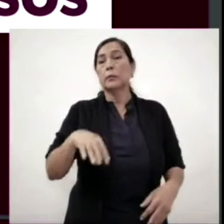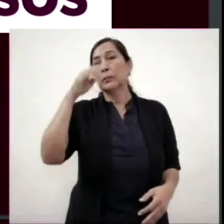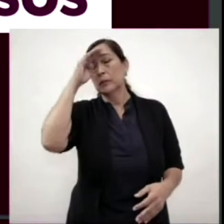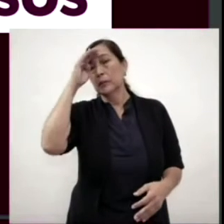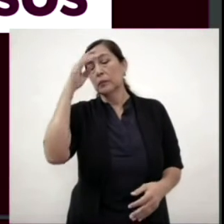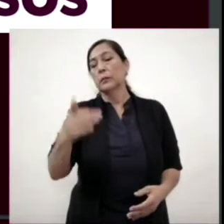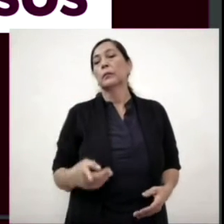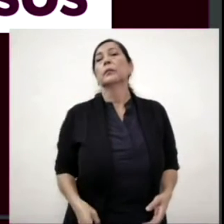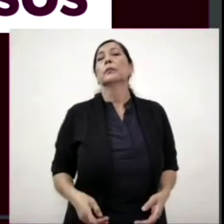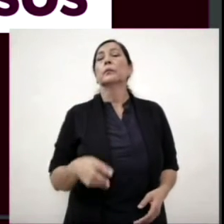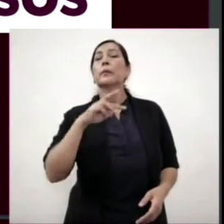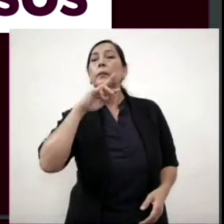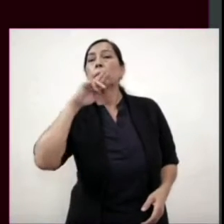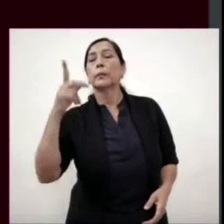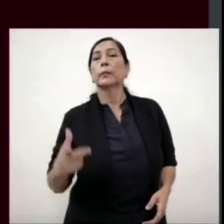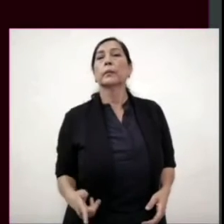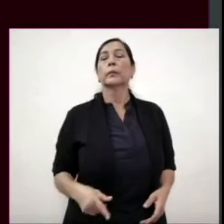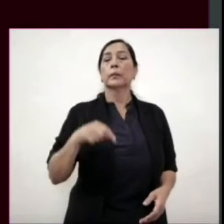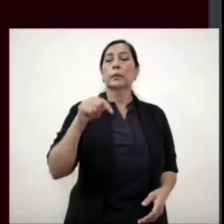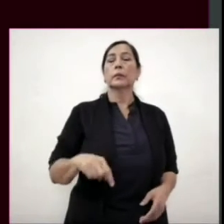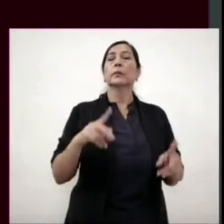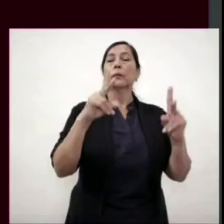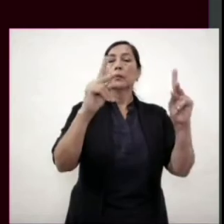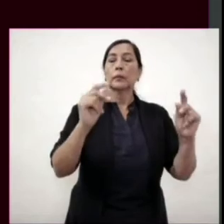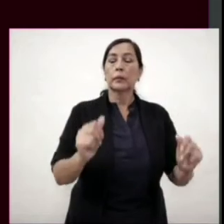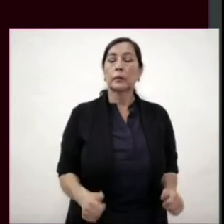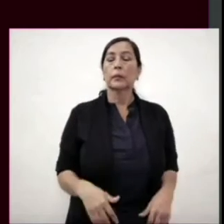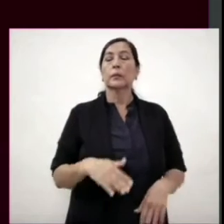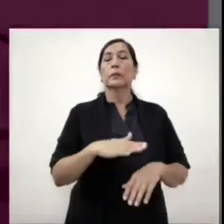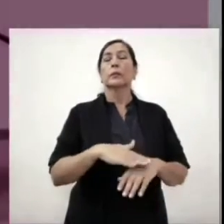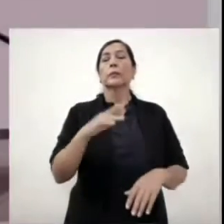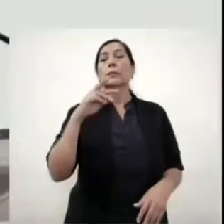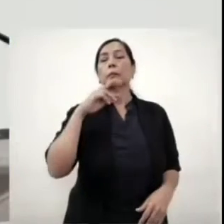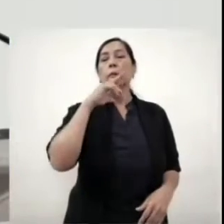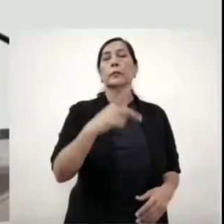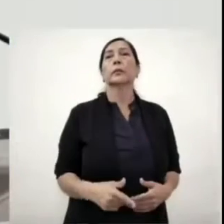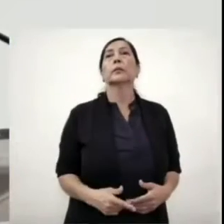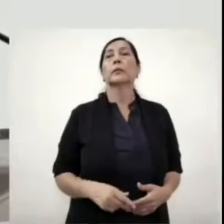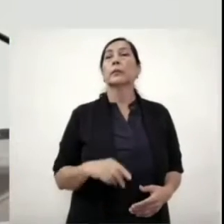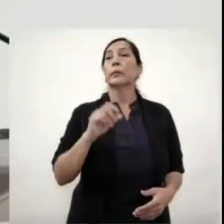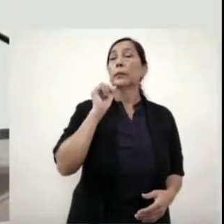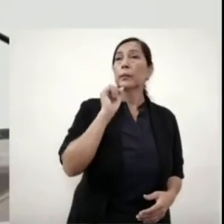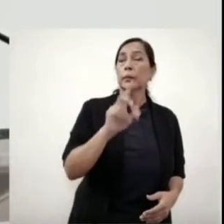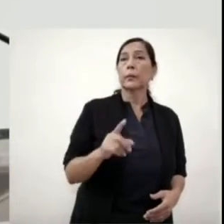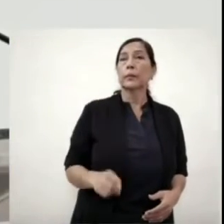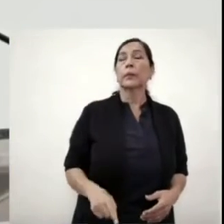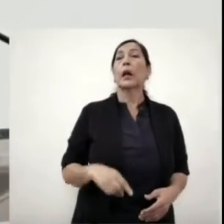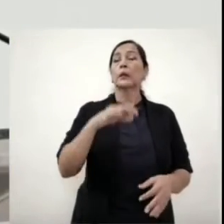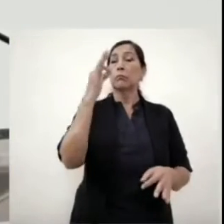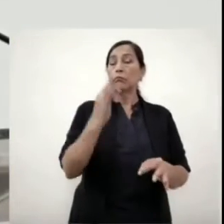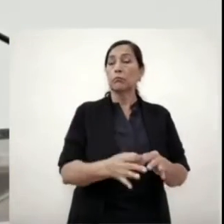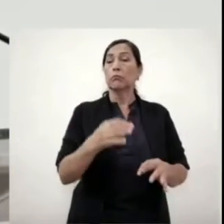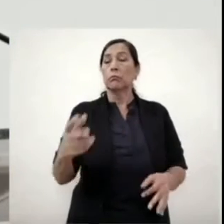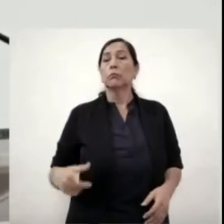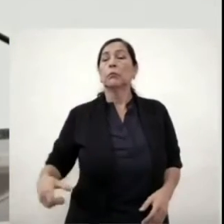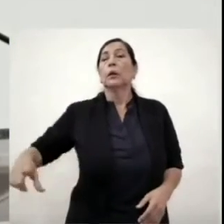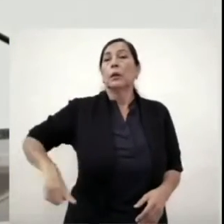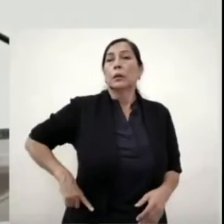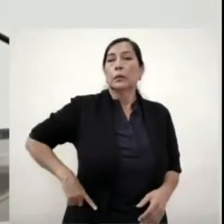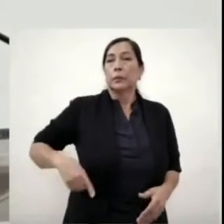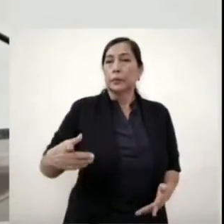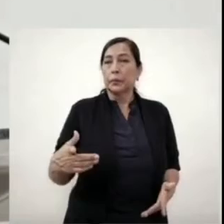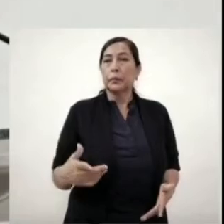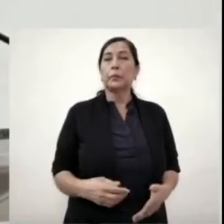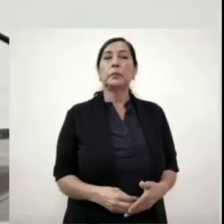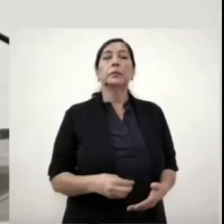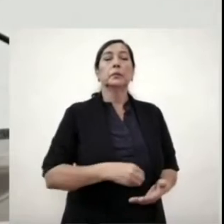de la paz, pero además cumple con su vocación de un gobierno municipalista, el descentralizar los recursos públicos